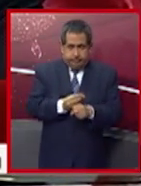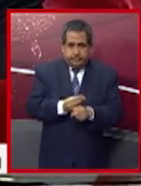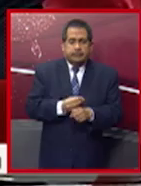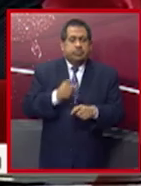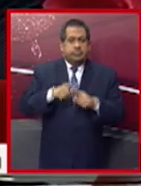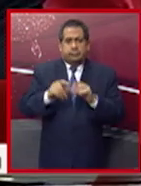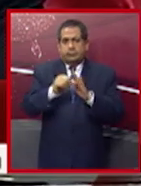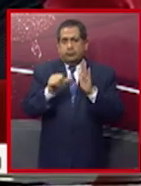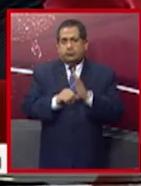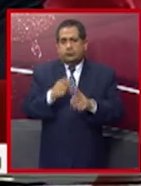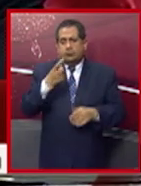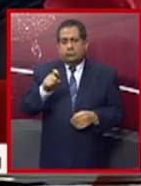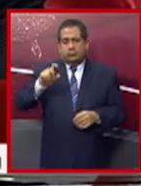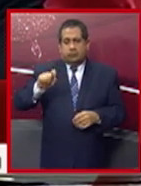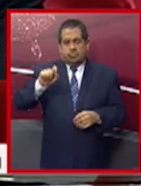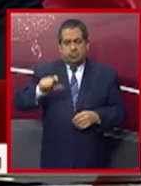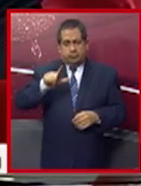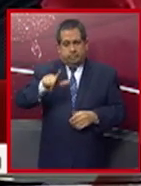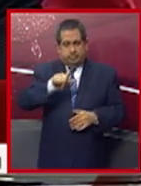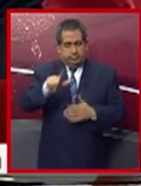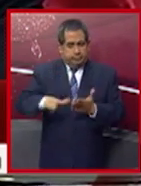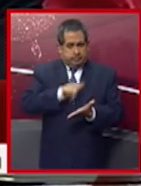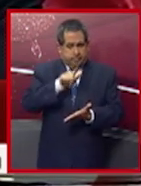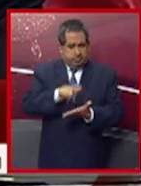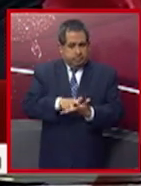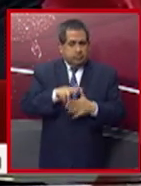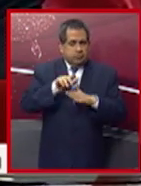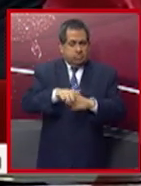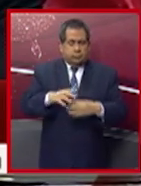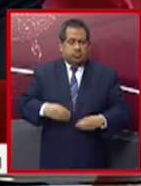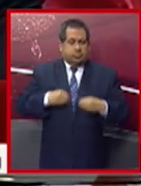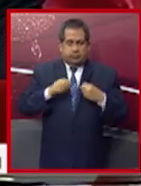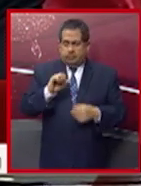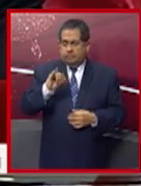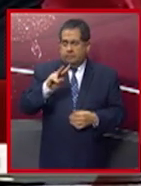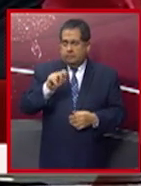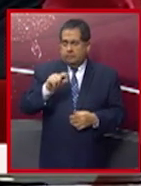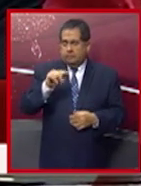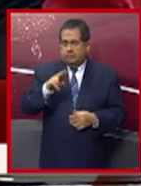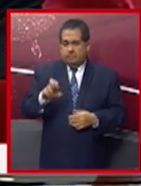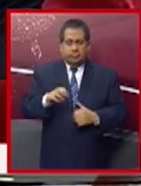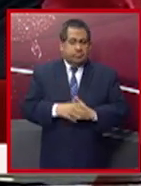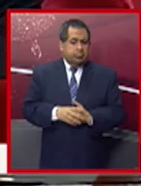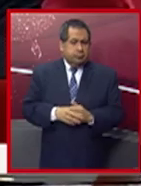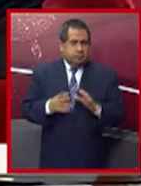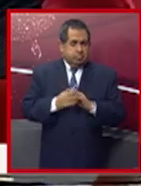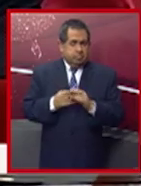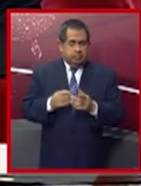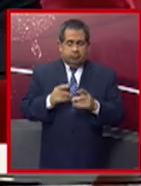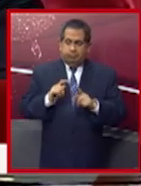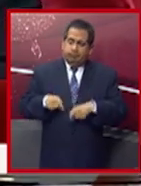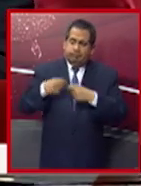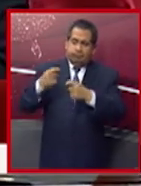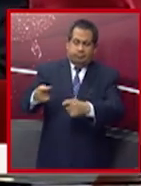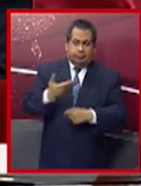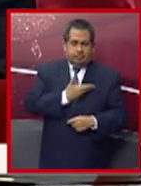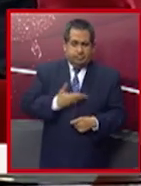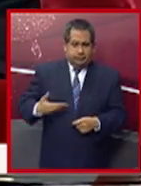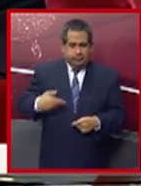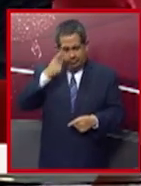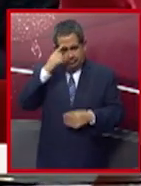el artículo 127 de la Ley General de Vida Silvestre. Pasa al Ejecutivo para sus